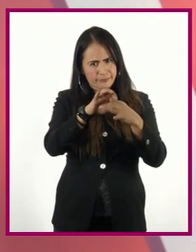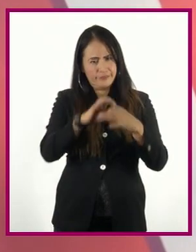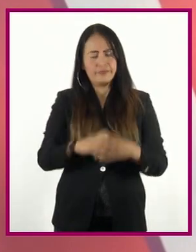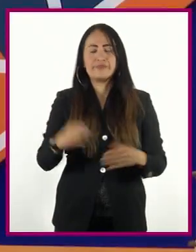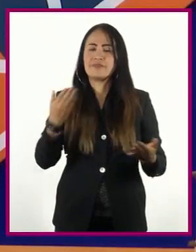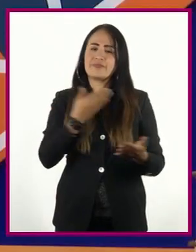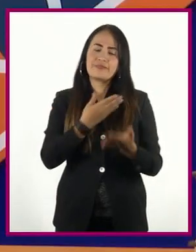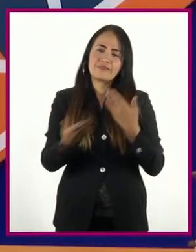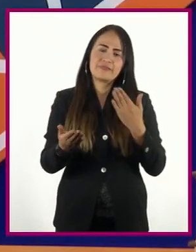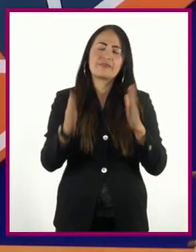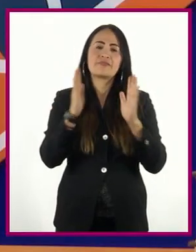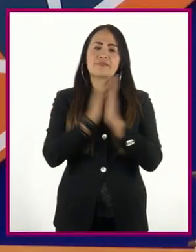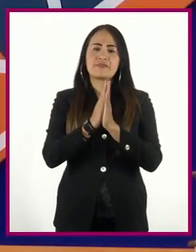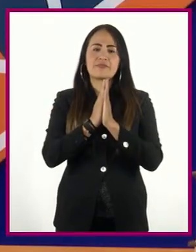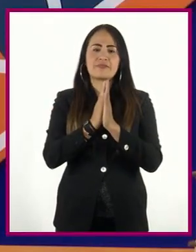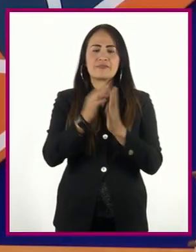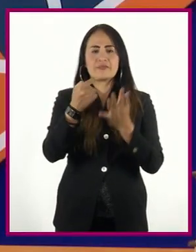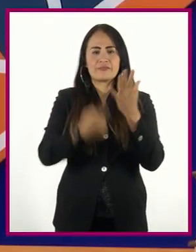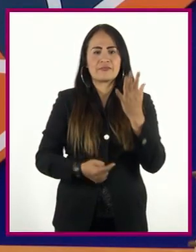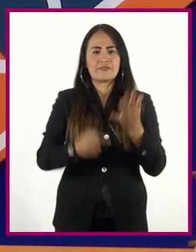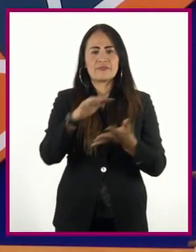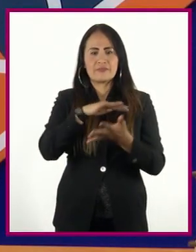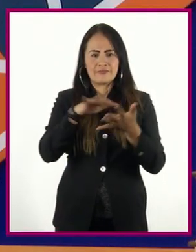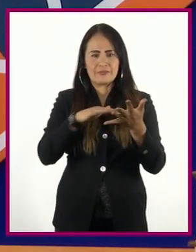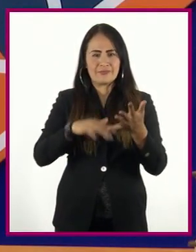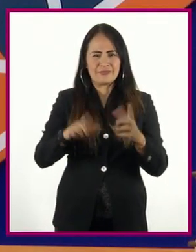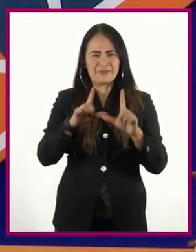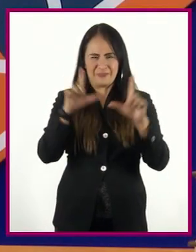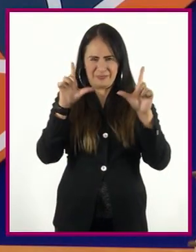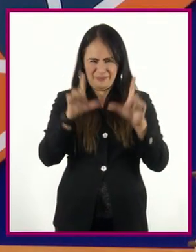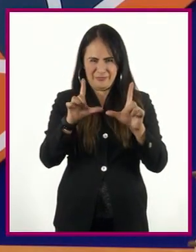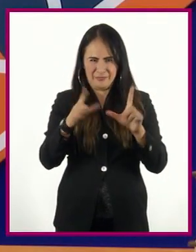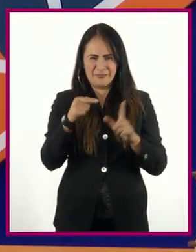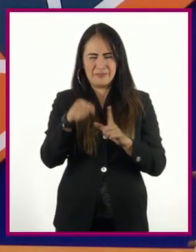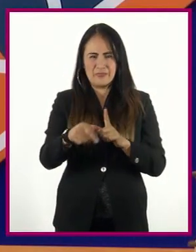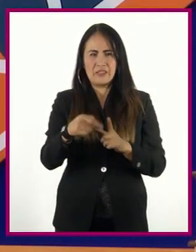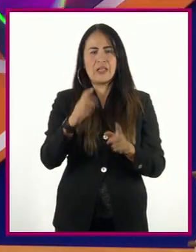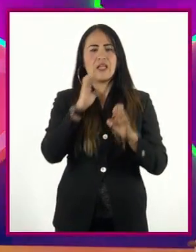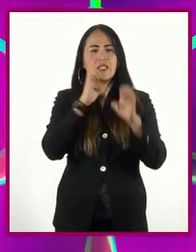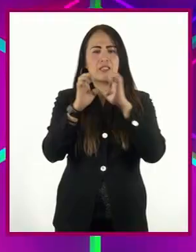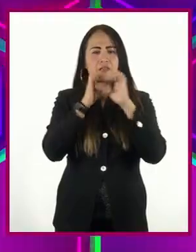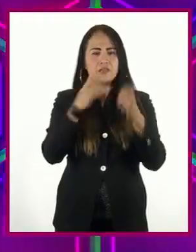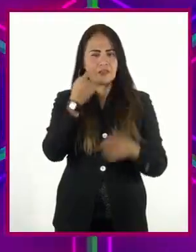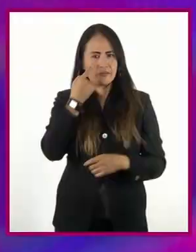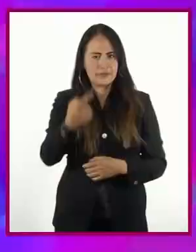Ahora, les pido que me acompañen a leer el siguiente fragmento de entrevista.